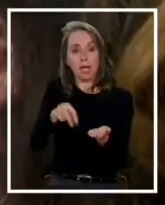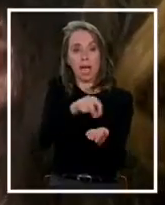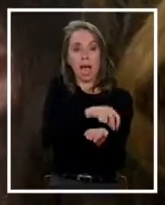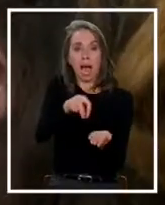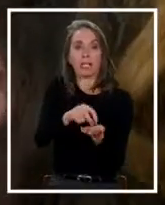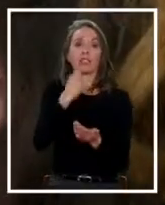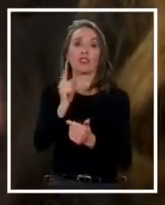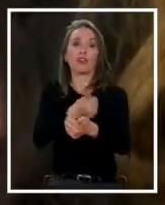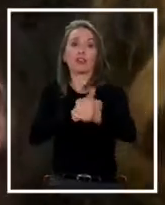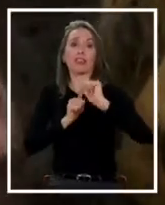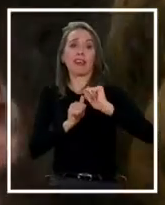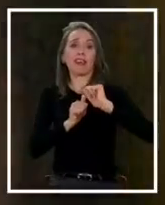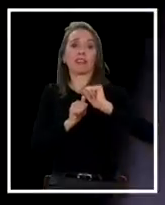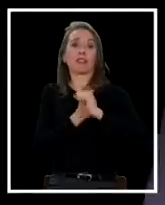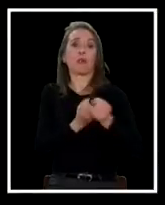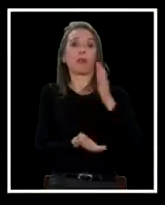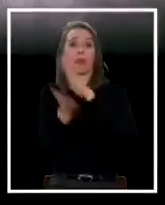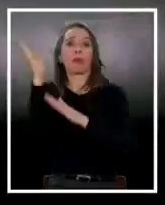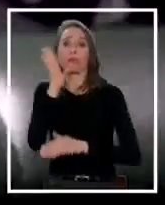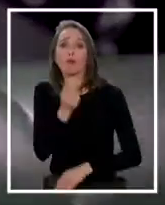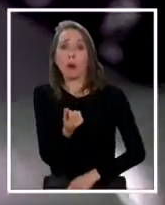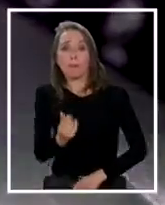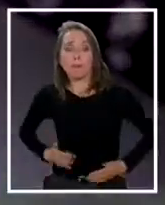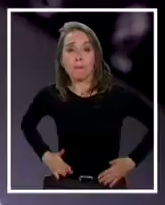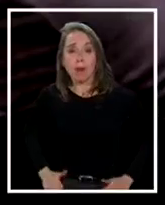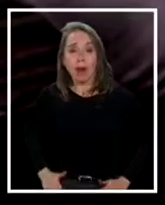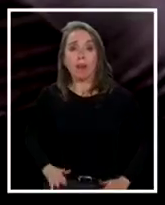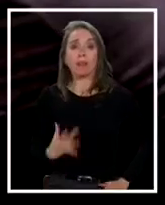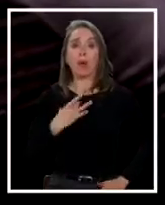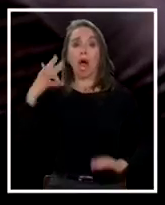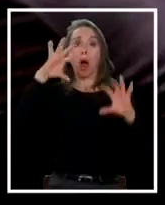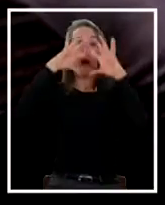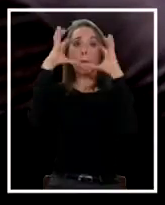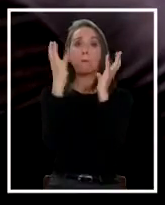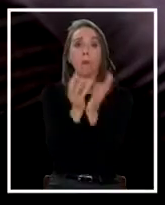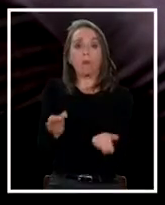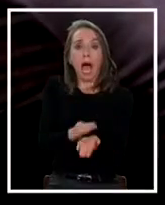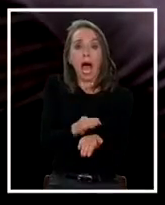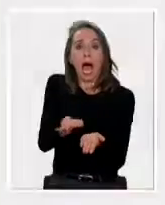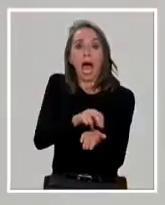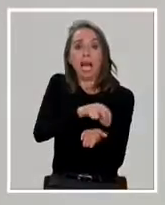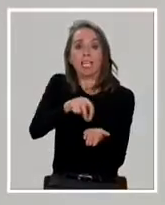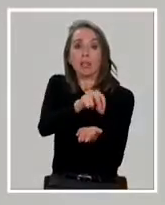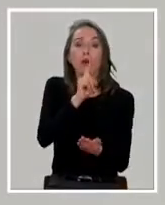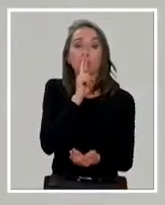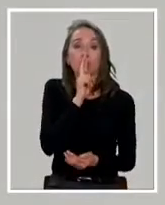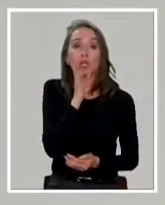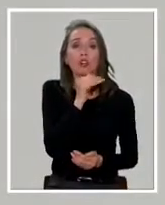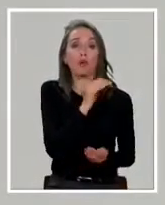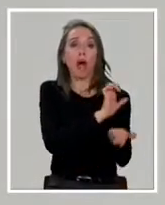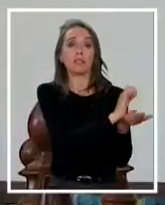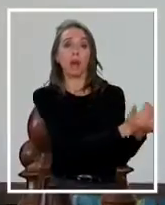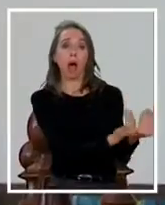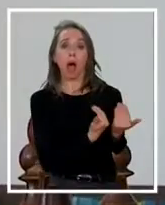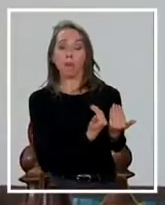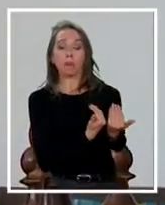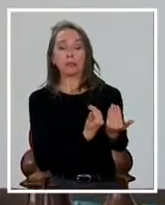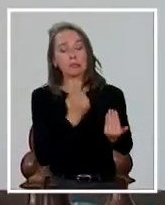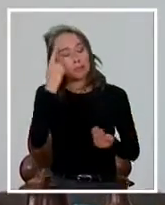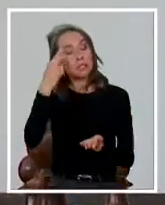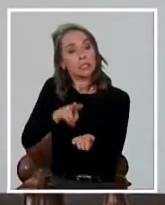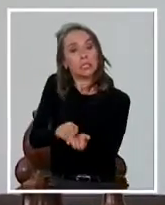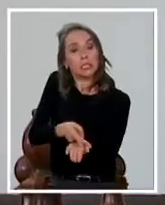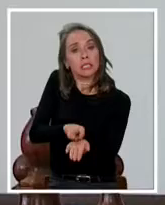en jaque por dinero. Clasificado al Mundial de la Especialidad en Rusia, la falta de apoyo le quitan el sueño y complican